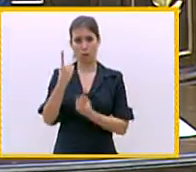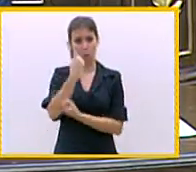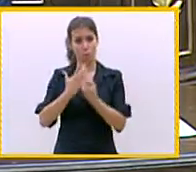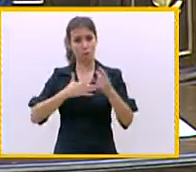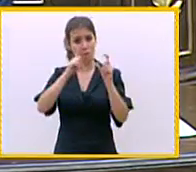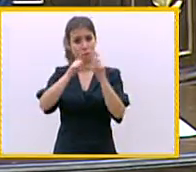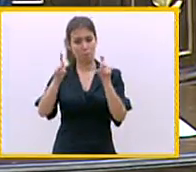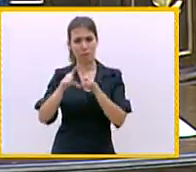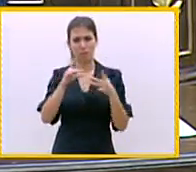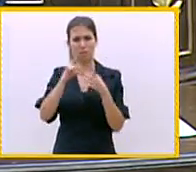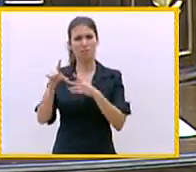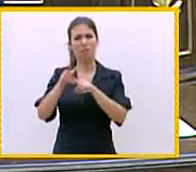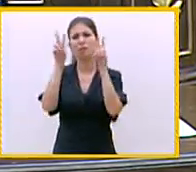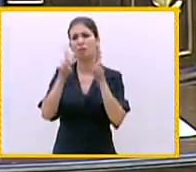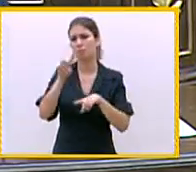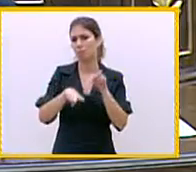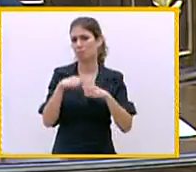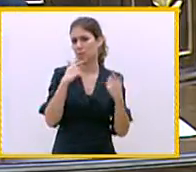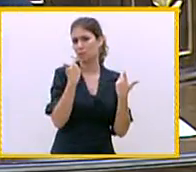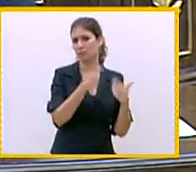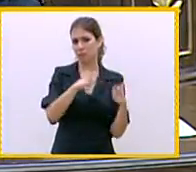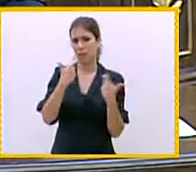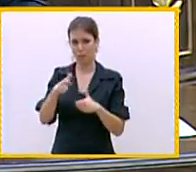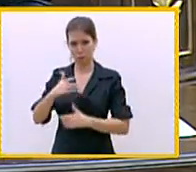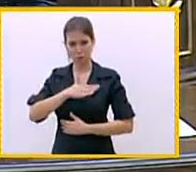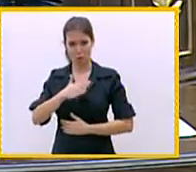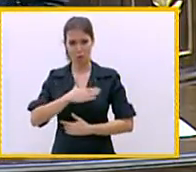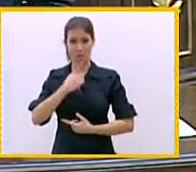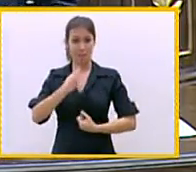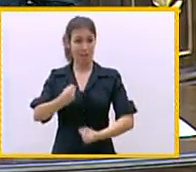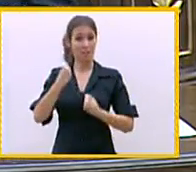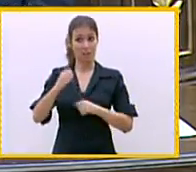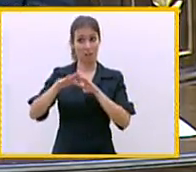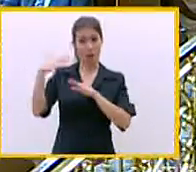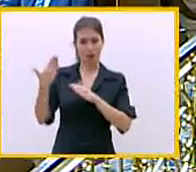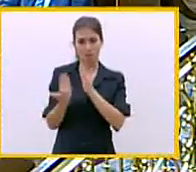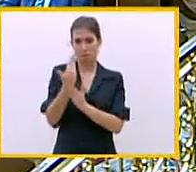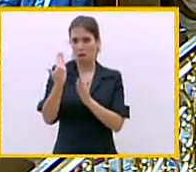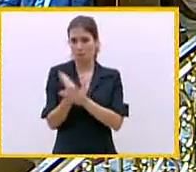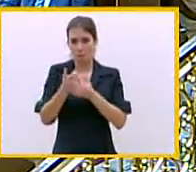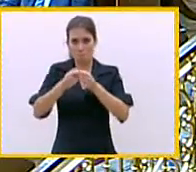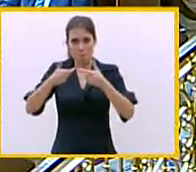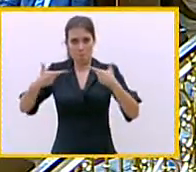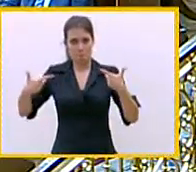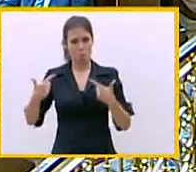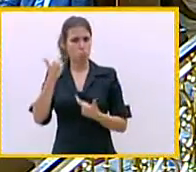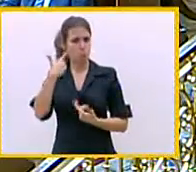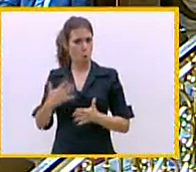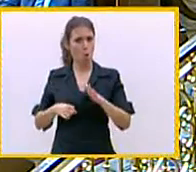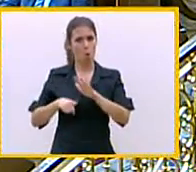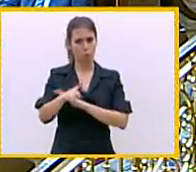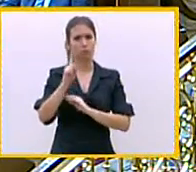lideran internacionalmente diversos sectores. Nuestra energía exportadora crece cada día. Hemos avanzado claramente en la